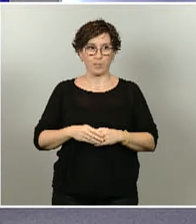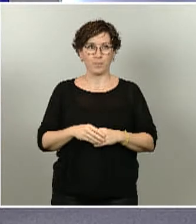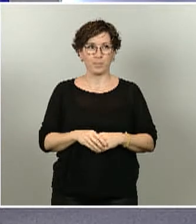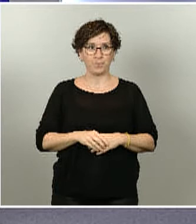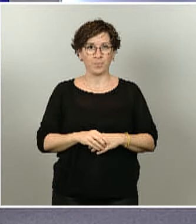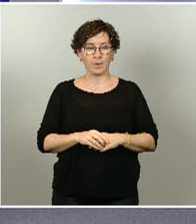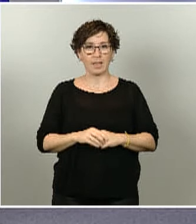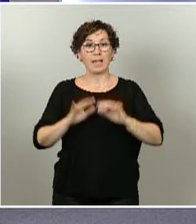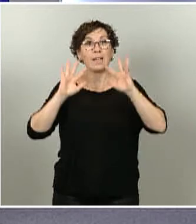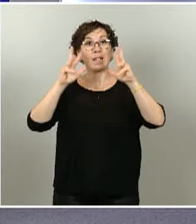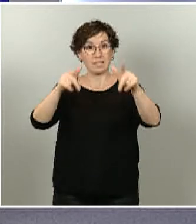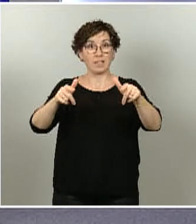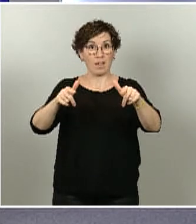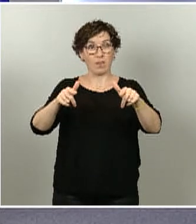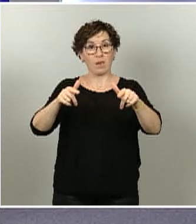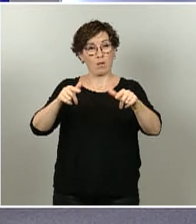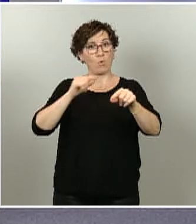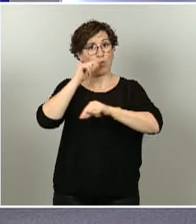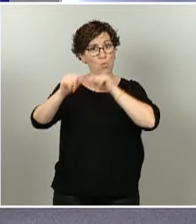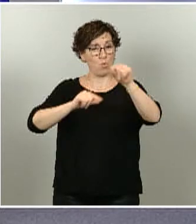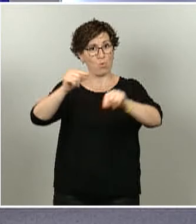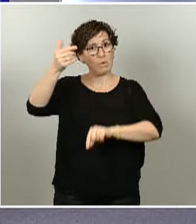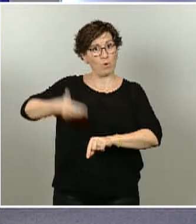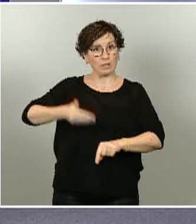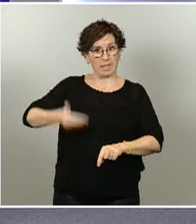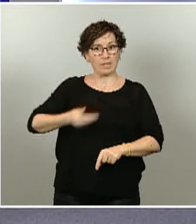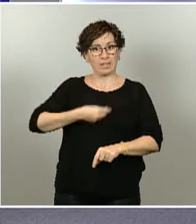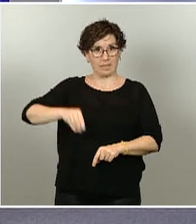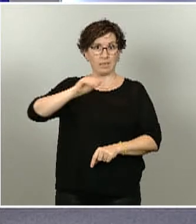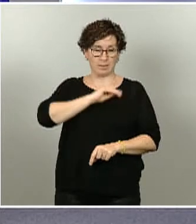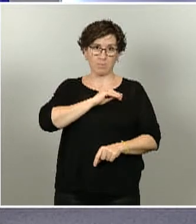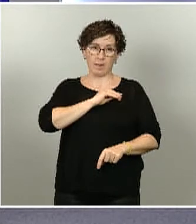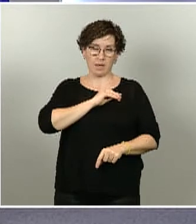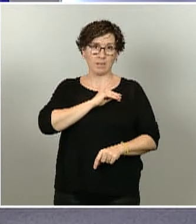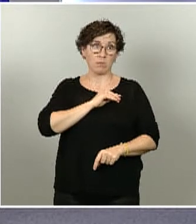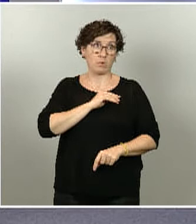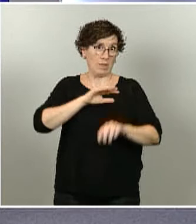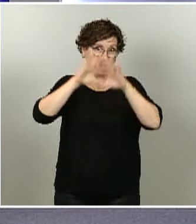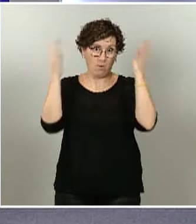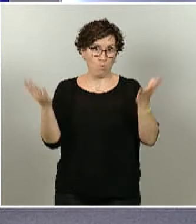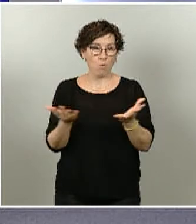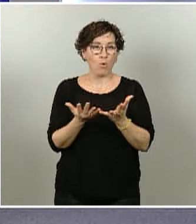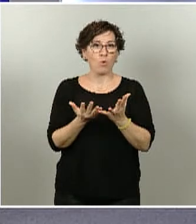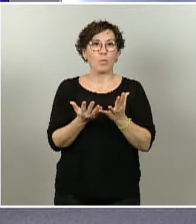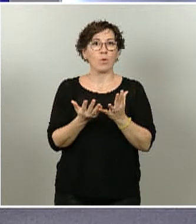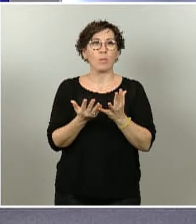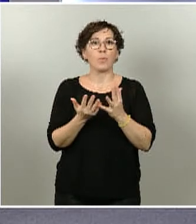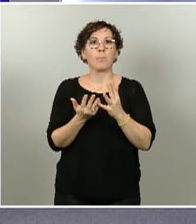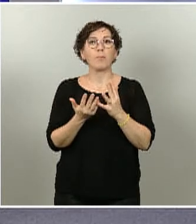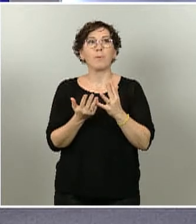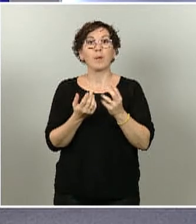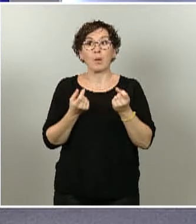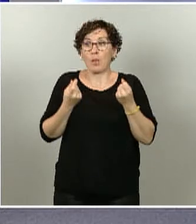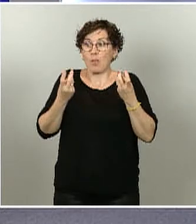de contagio importante no solo en España, pero en prácticamente todo el mundo, pero sí que, a tenor de las cifras de las que ya disponemos, tanto de